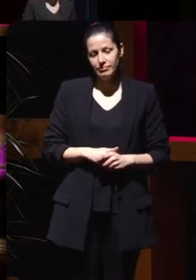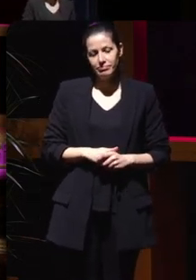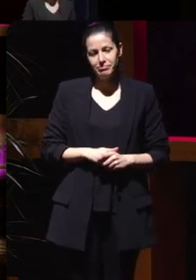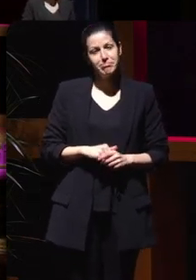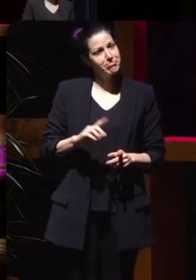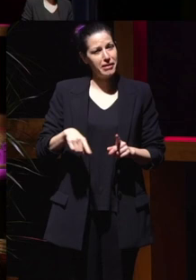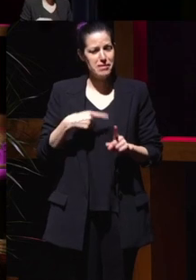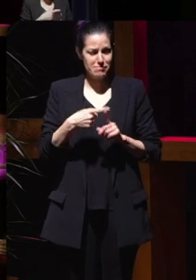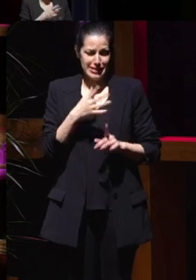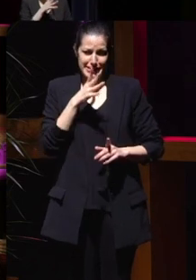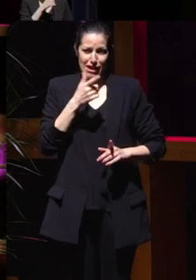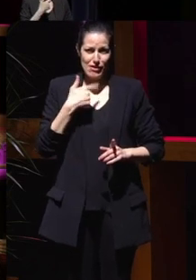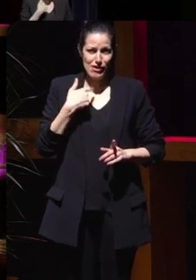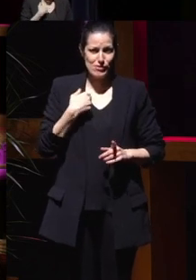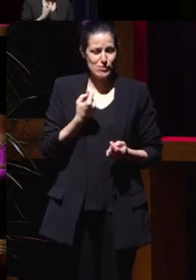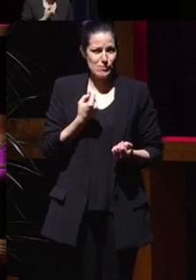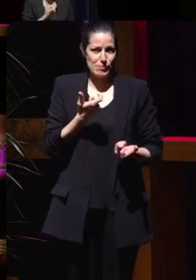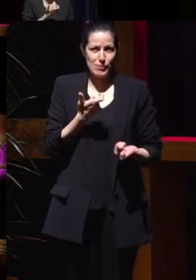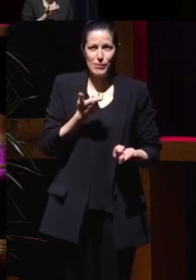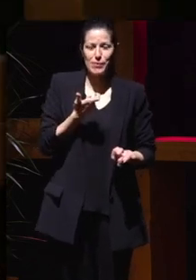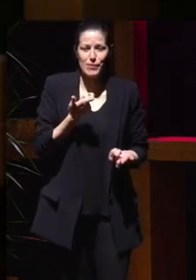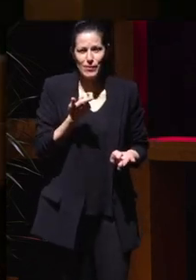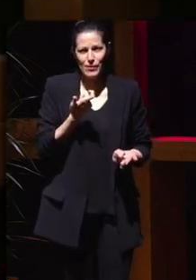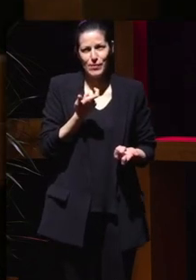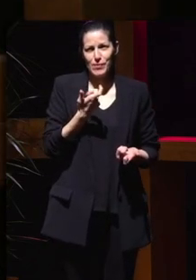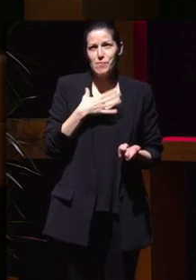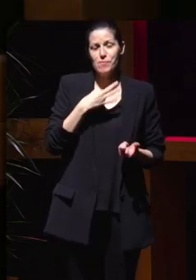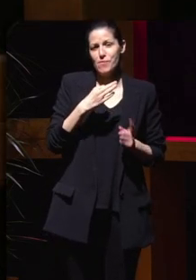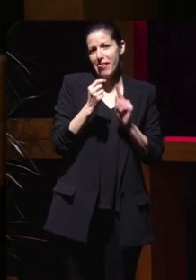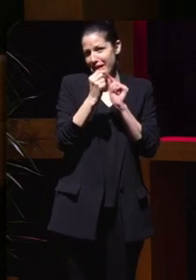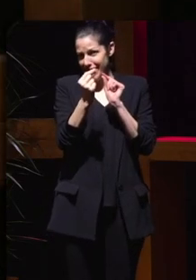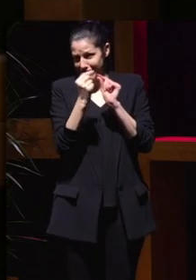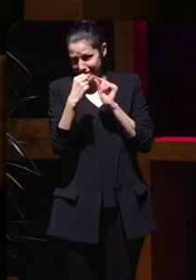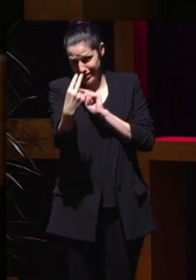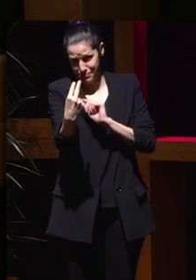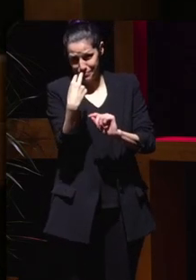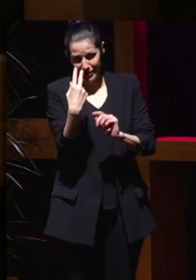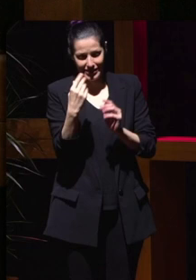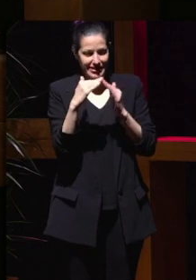que además va a ser como una concursante de pasapalabra me estarán viendo desde casa un saludo